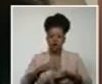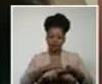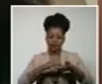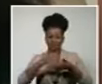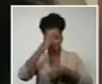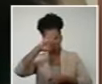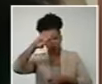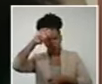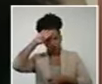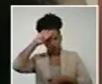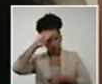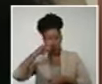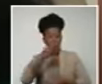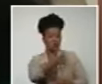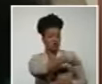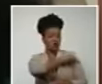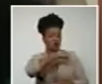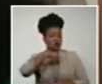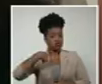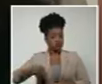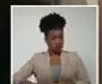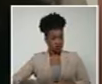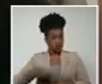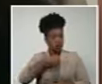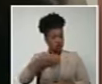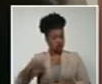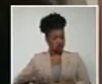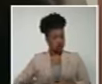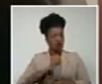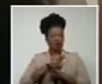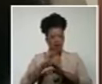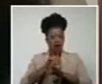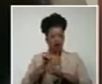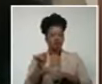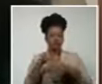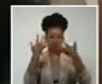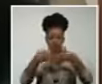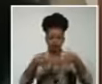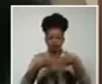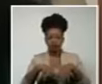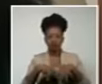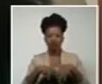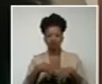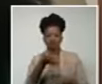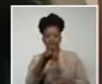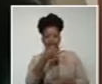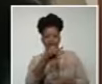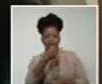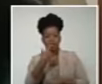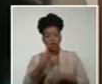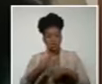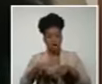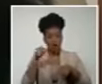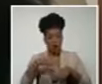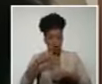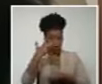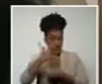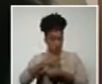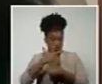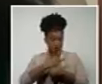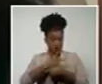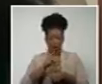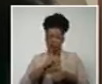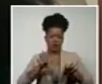pueblo chino y que ya en China se está produciendo interferón. Pero desde Guatemala denunciamos el bloqueo